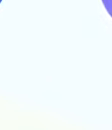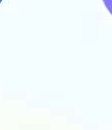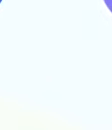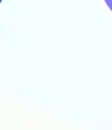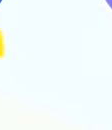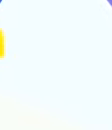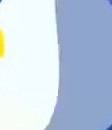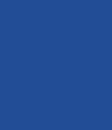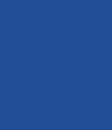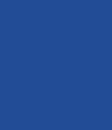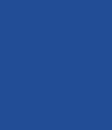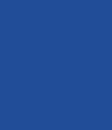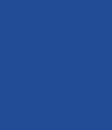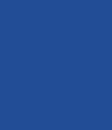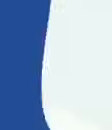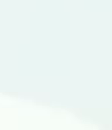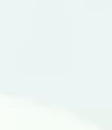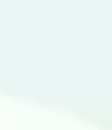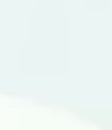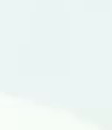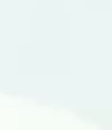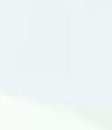Aprendo en casa.